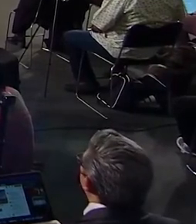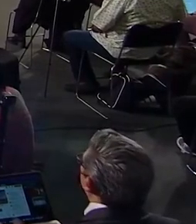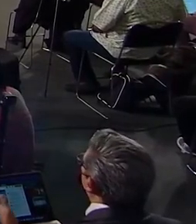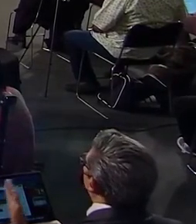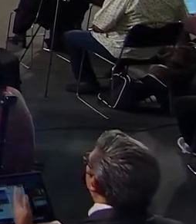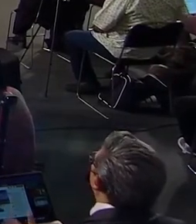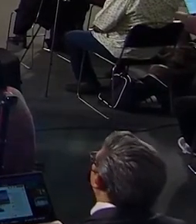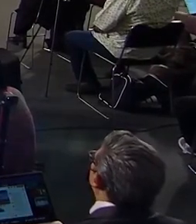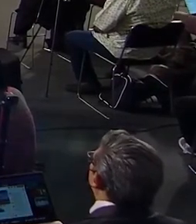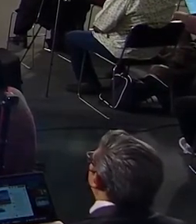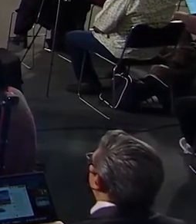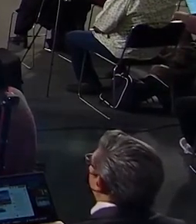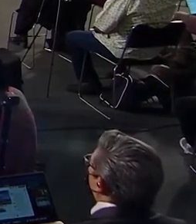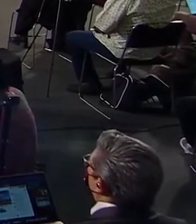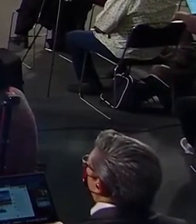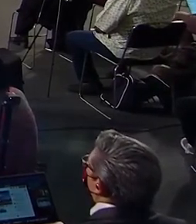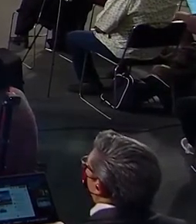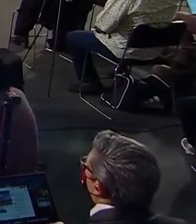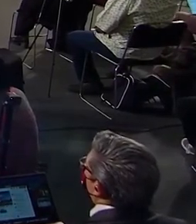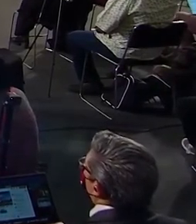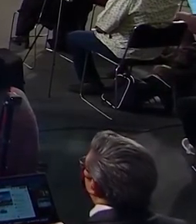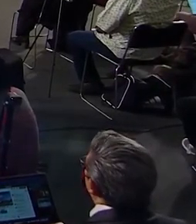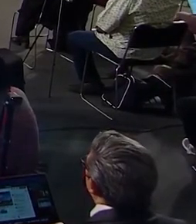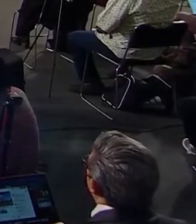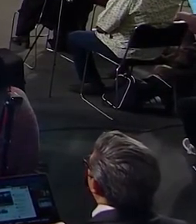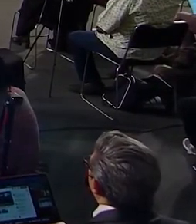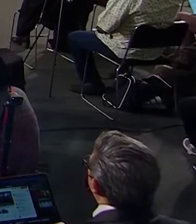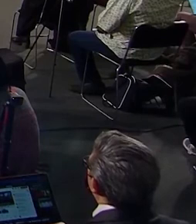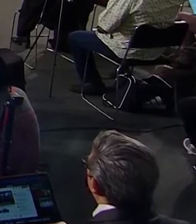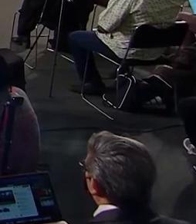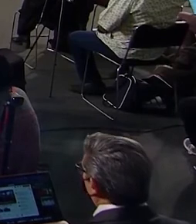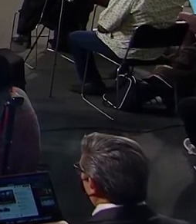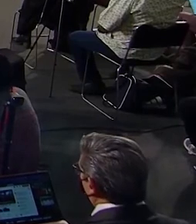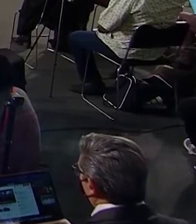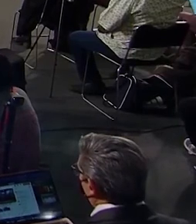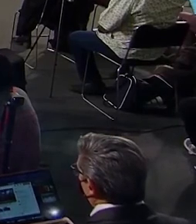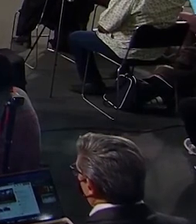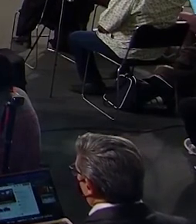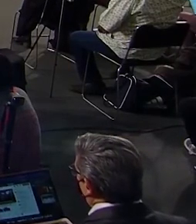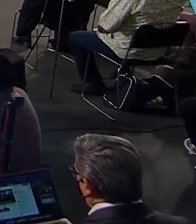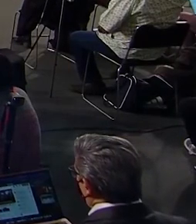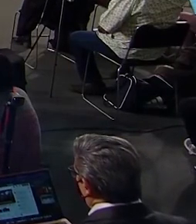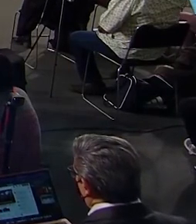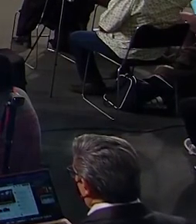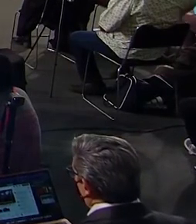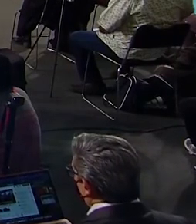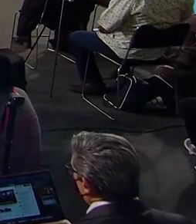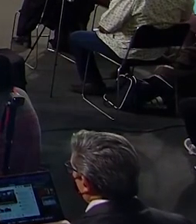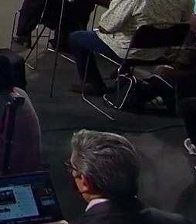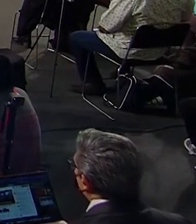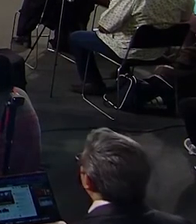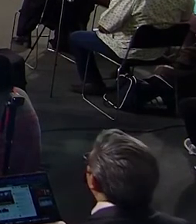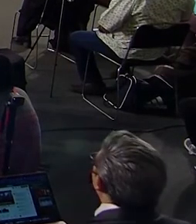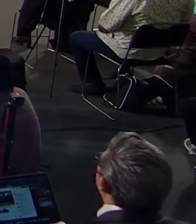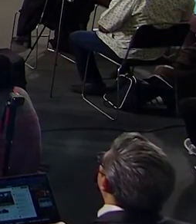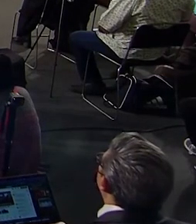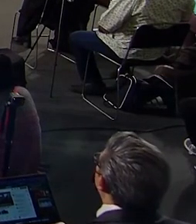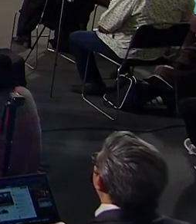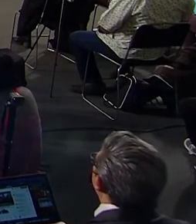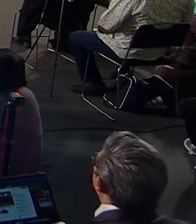Además, en toda esa zona hay vestigios arqueológicos. Cuando el